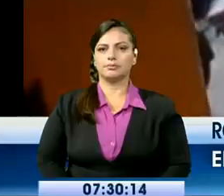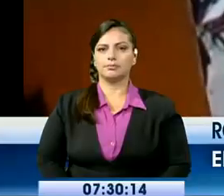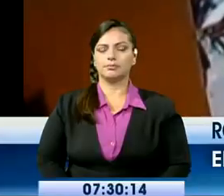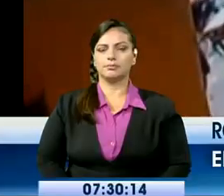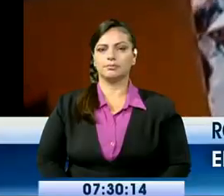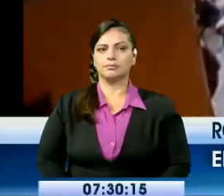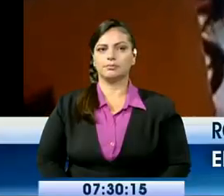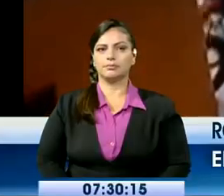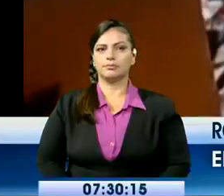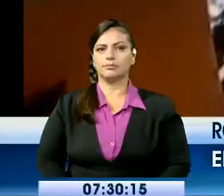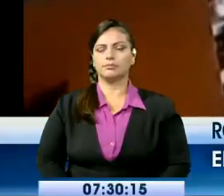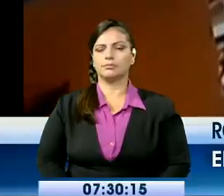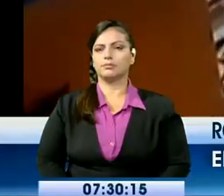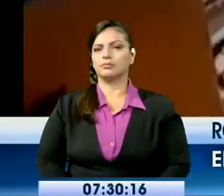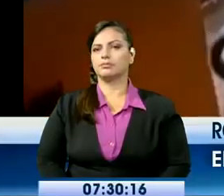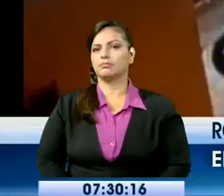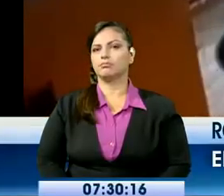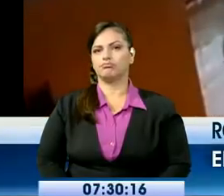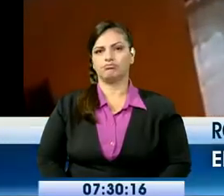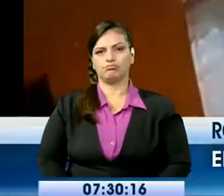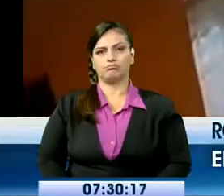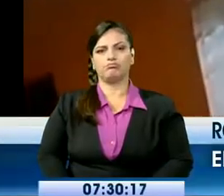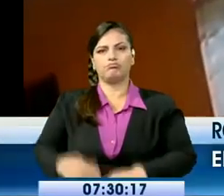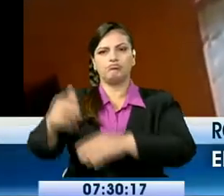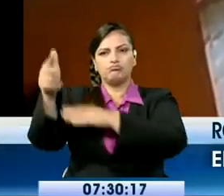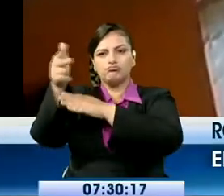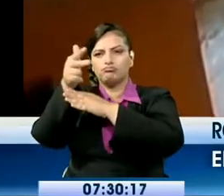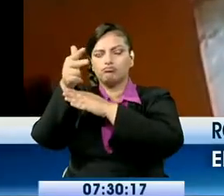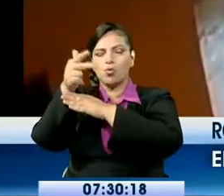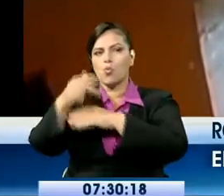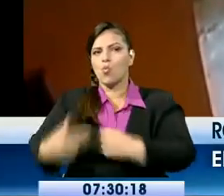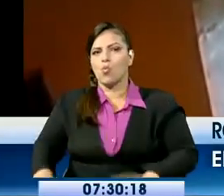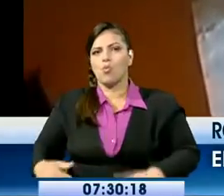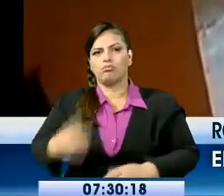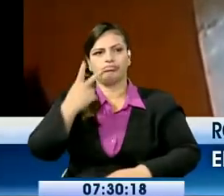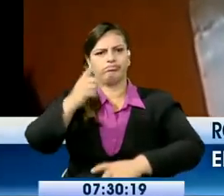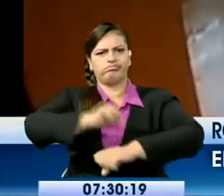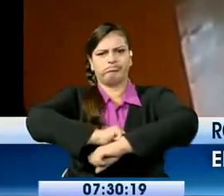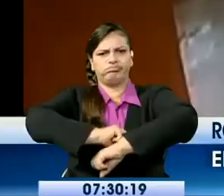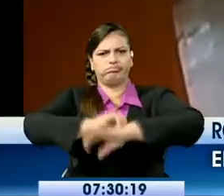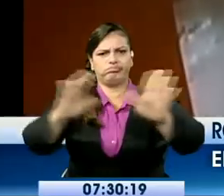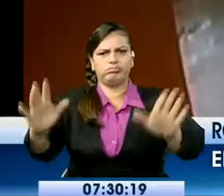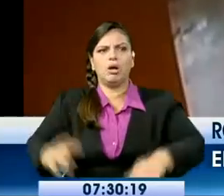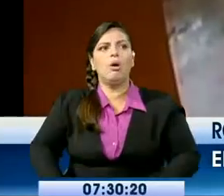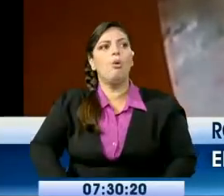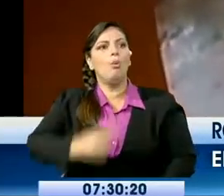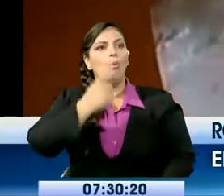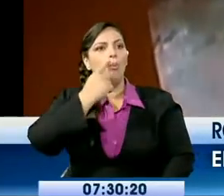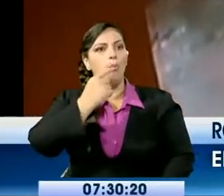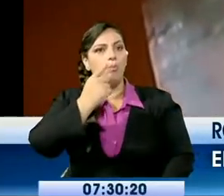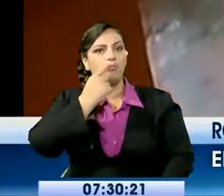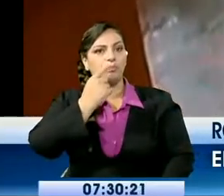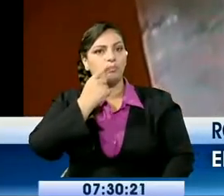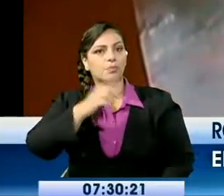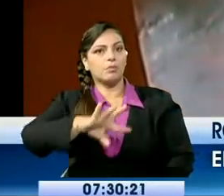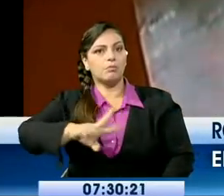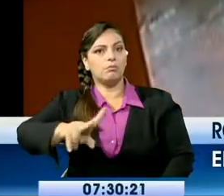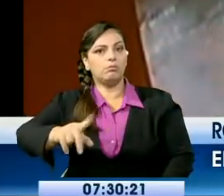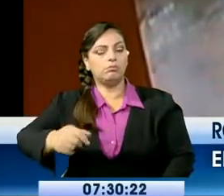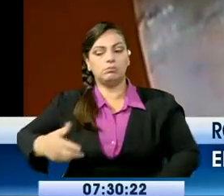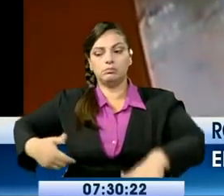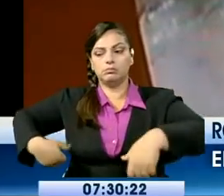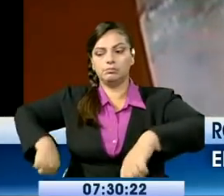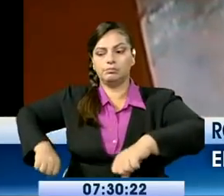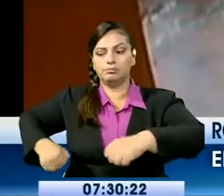En este video se detalla el segundo a segundo de lo que sería un atraco. Varios sujetos en una moto llegaban hasta el sector de Virgen